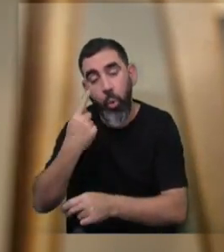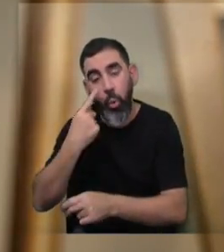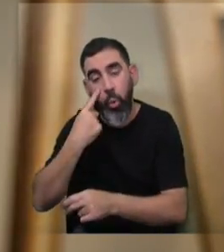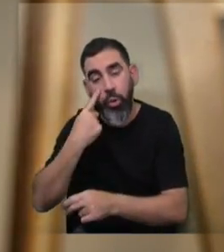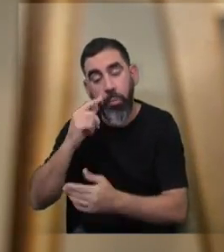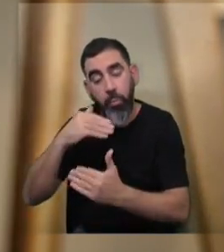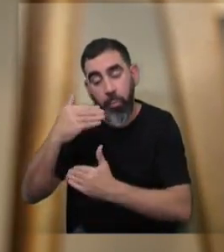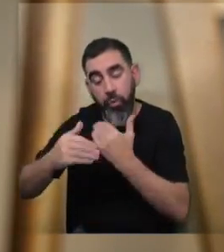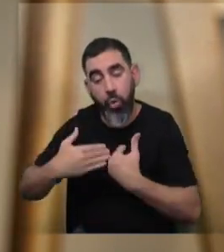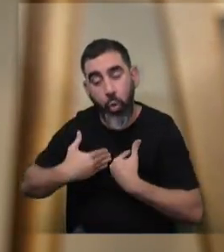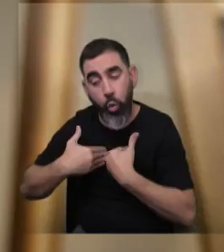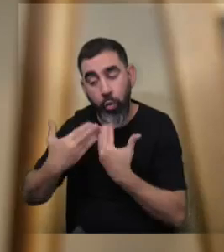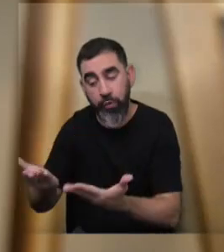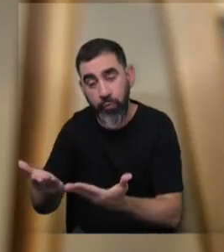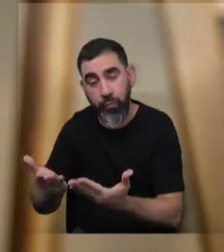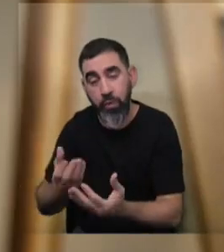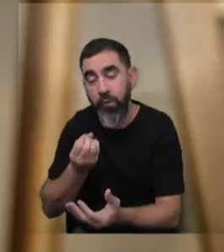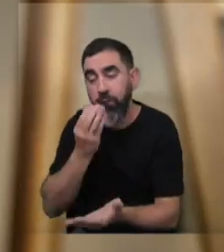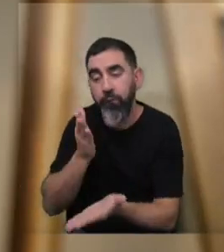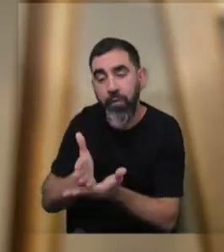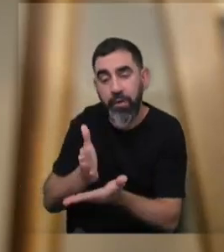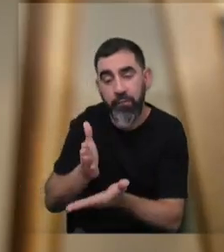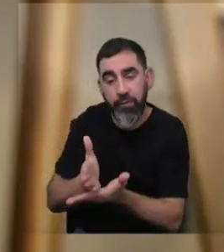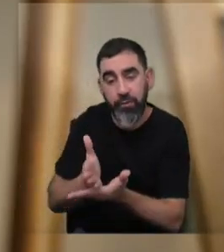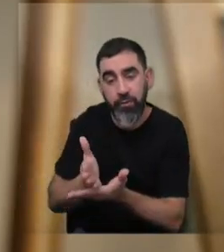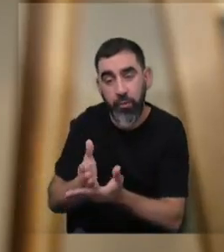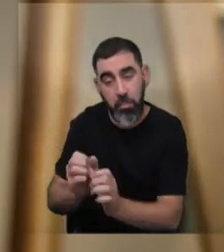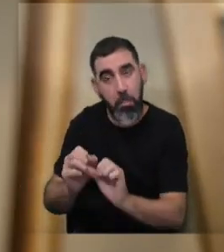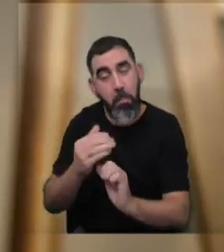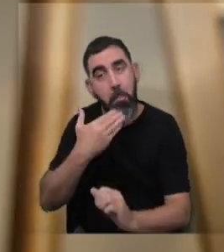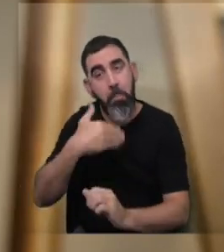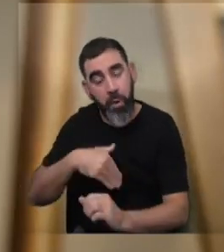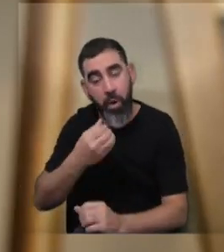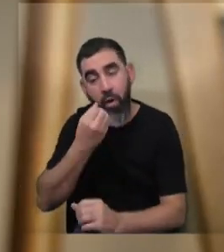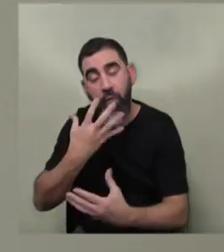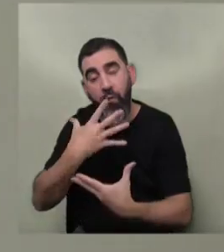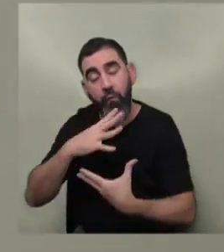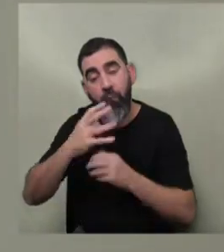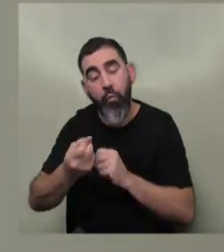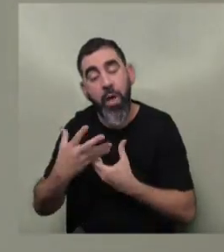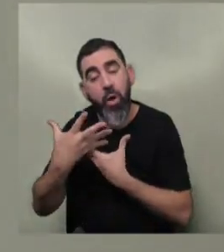el proceso de donación y los beneficios que supone esta sorprendente y generosa forma de ayudar a los demás.